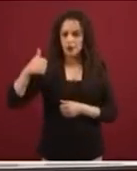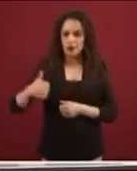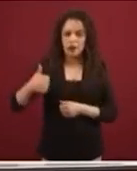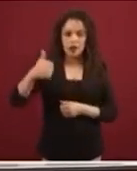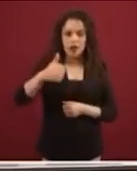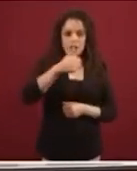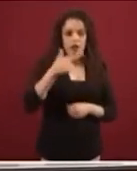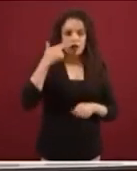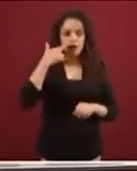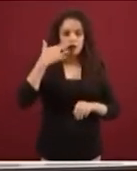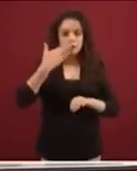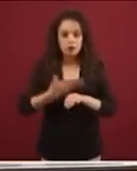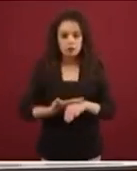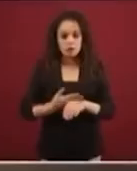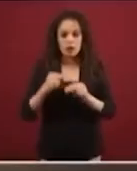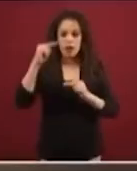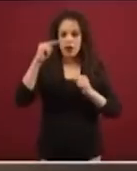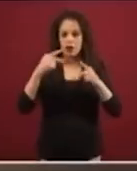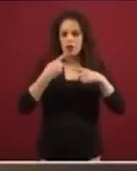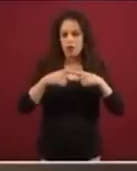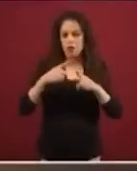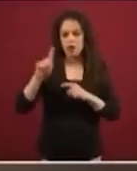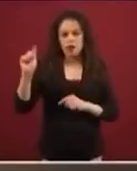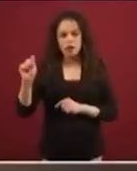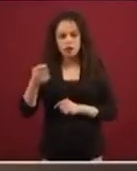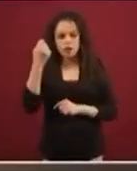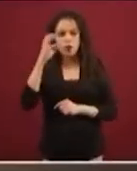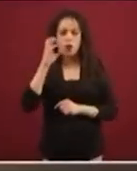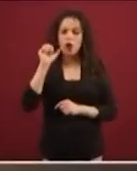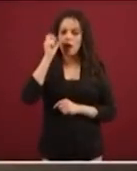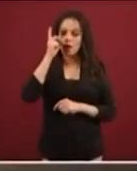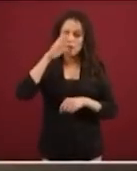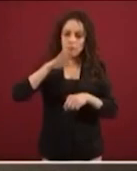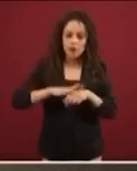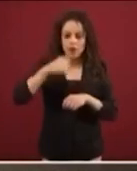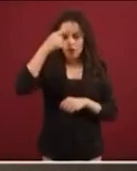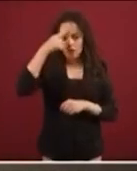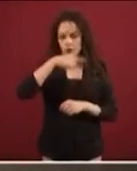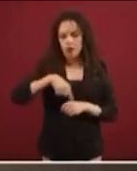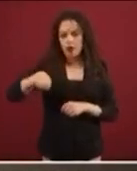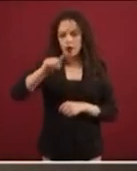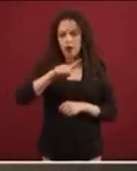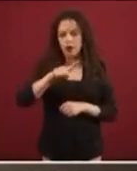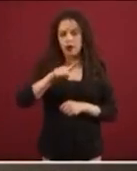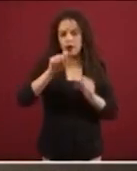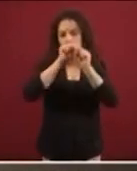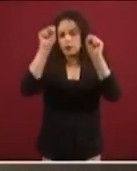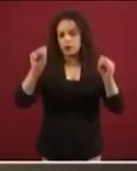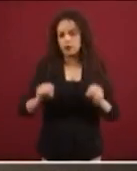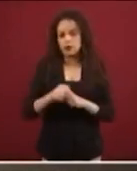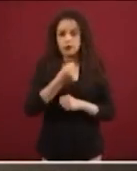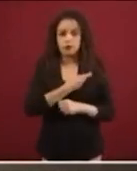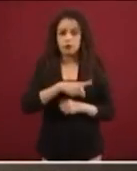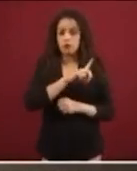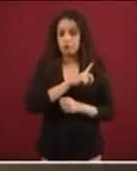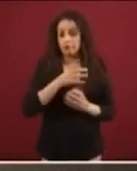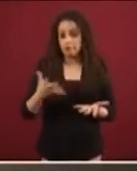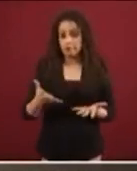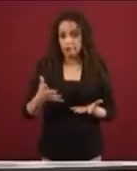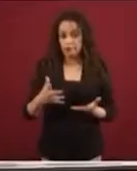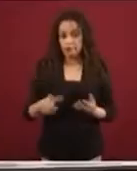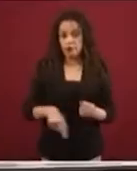niveles técnico-administrativos del Sistema Nacional de Salud. Entonces, existe un nivel local, que son